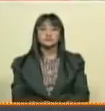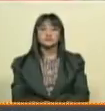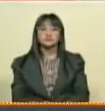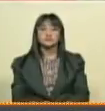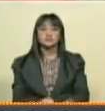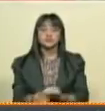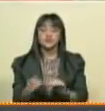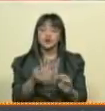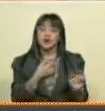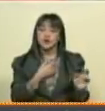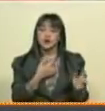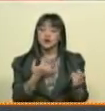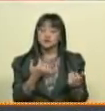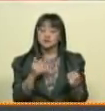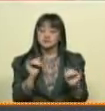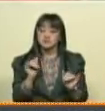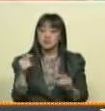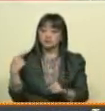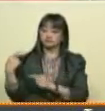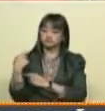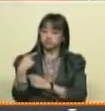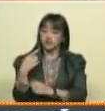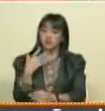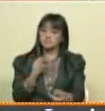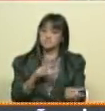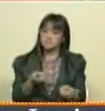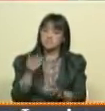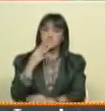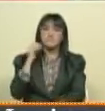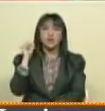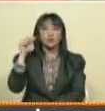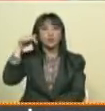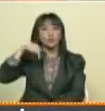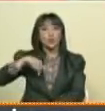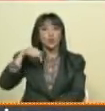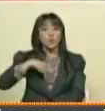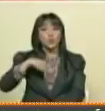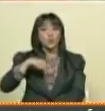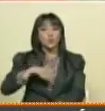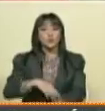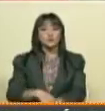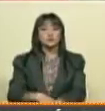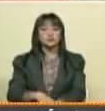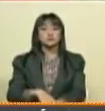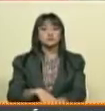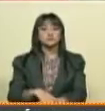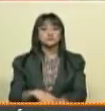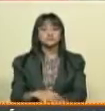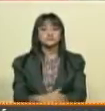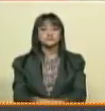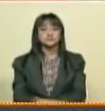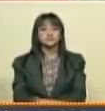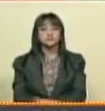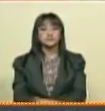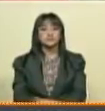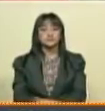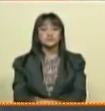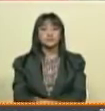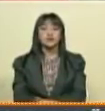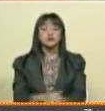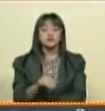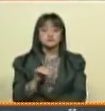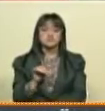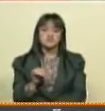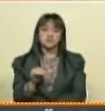sumarme a la invitación que ha hecho el presidente Nicolás Maduro el día de hoy, con motivo a esta Semana